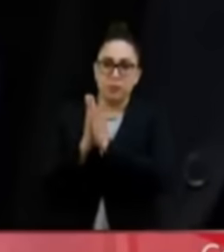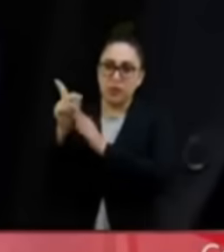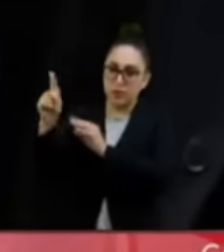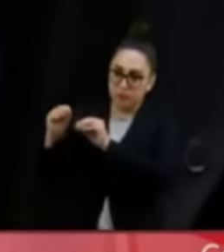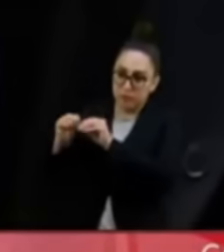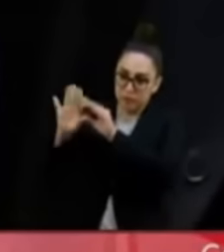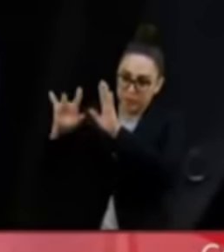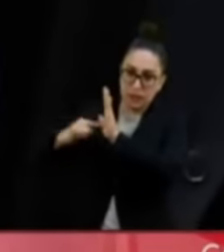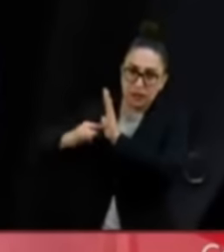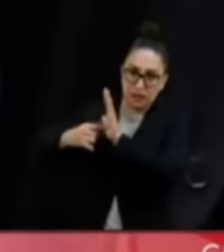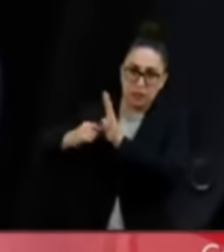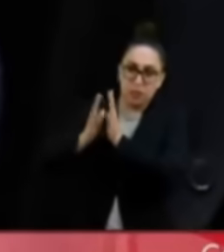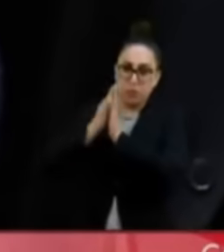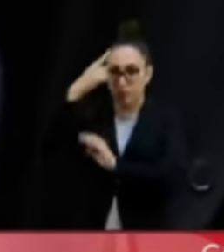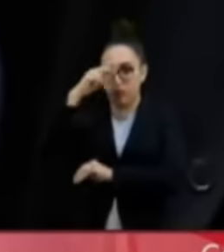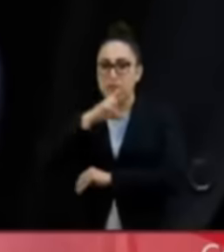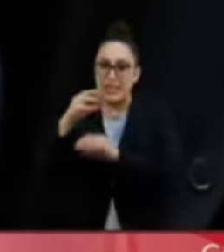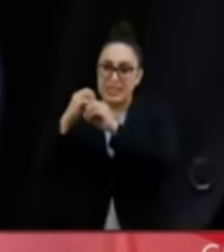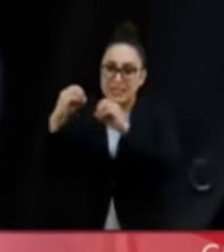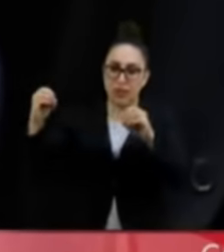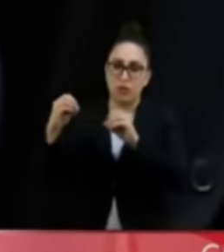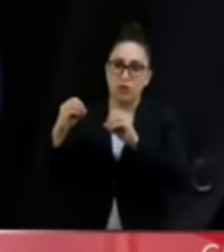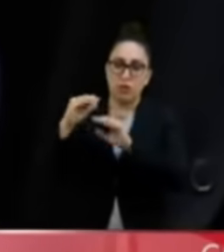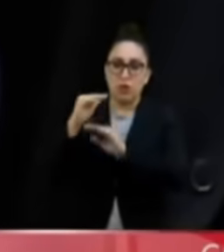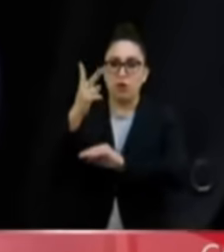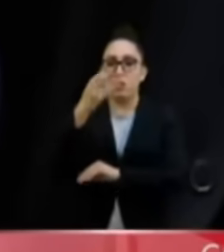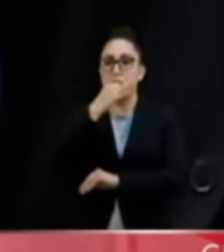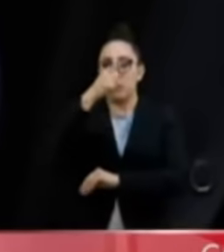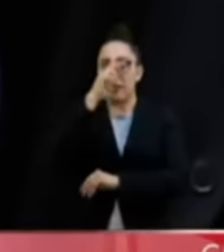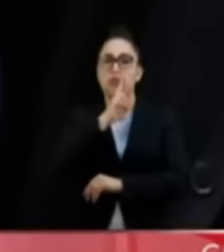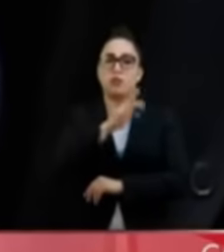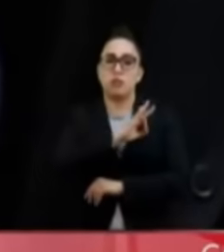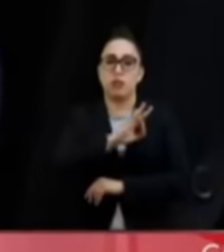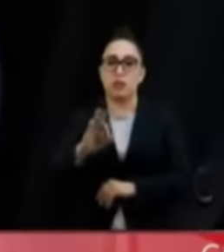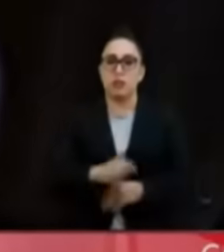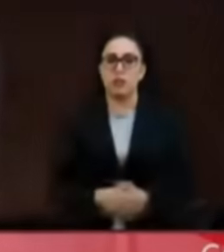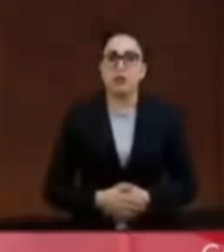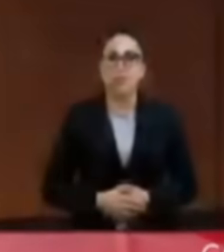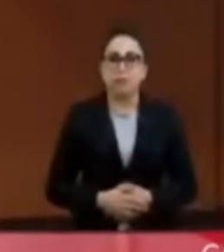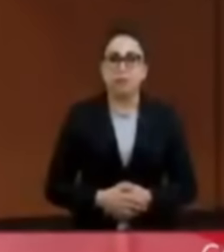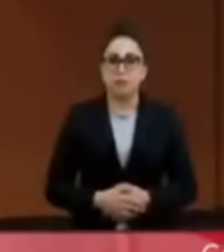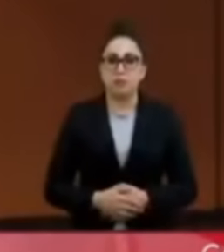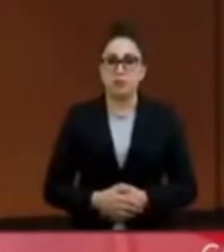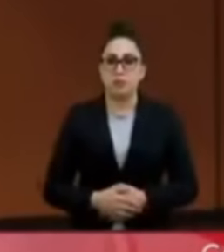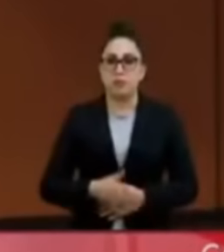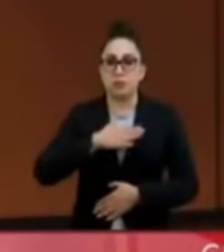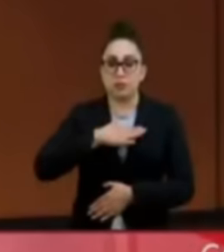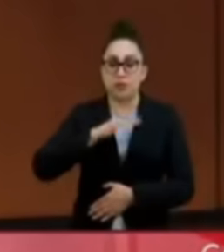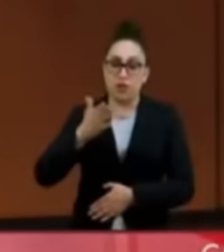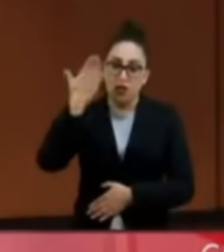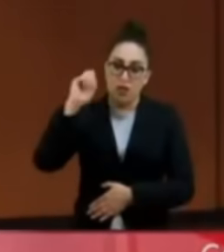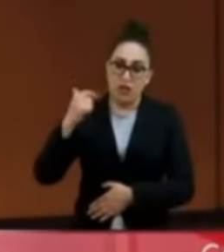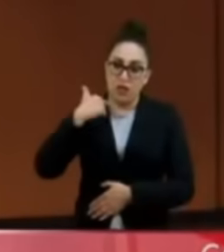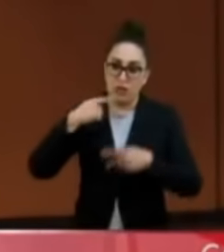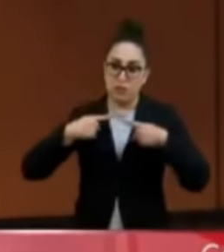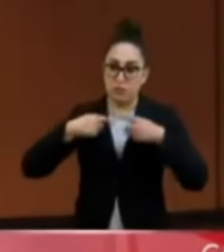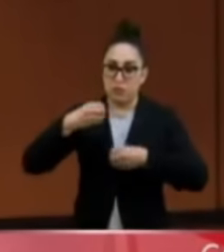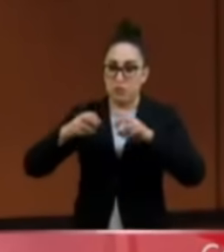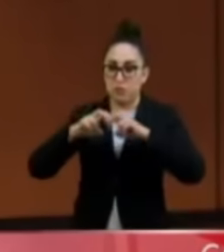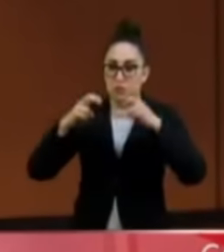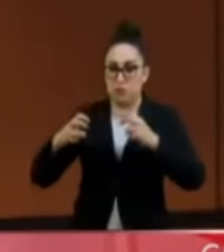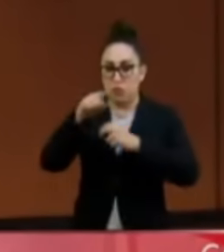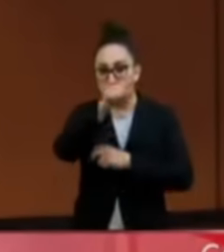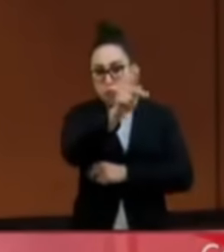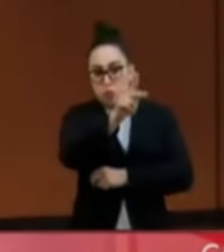del senador en ceros. Tiene 2 minutos para responder. De ex magistrado a ex magistrada, le contesto respecto a su